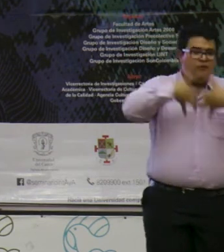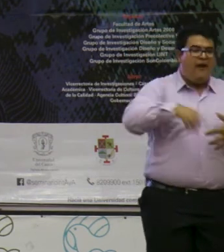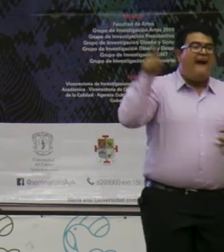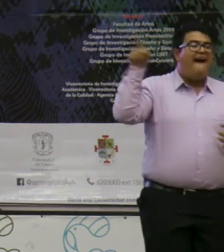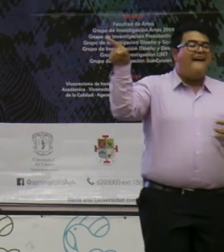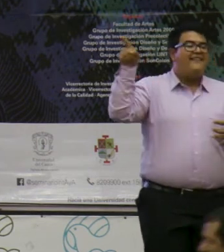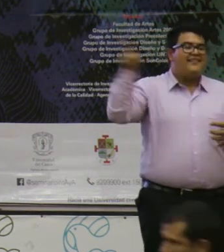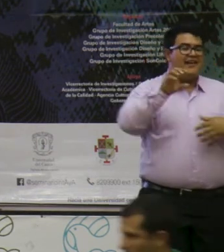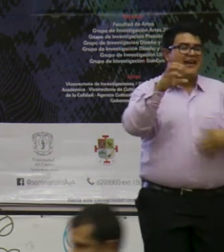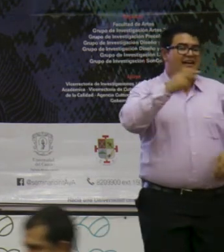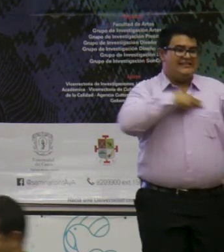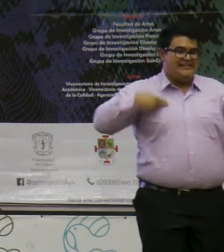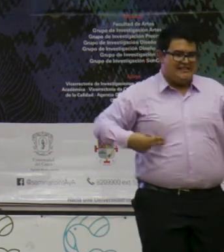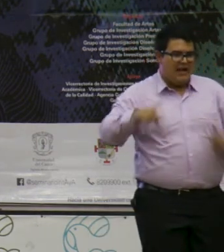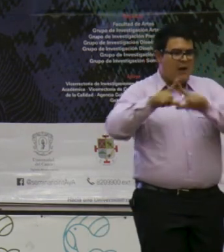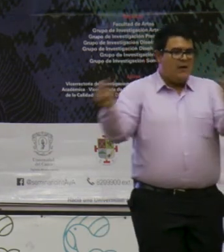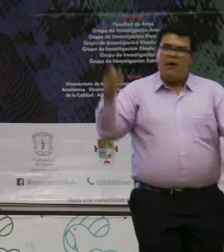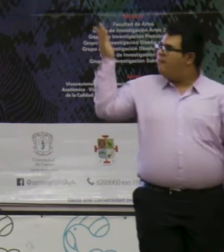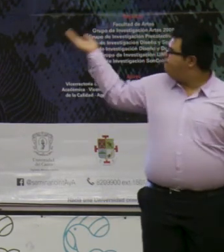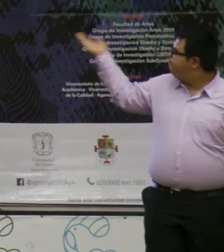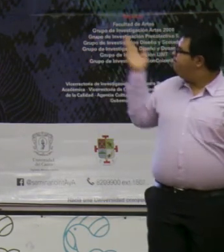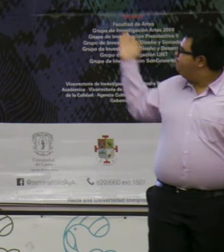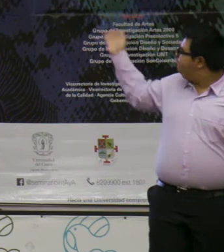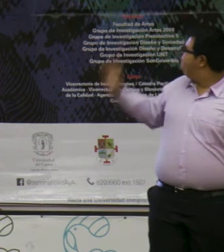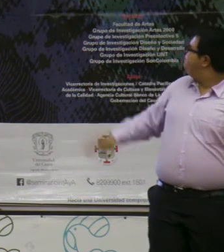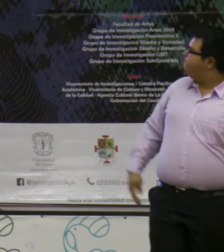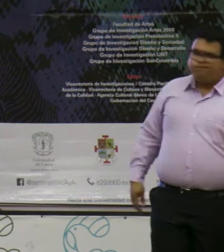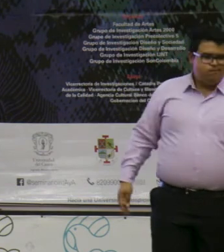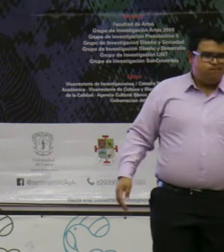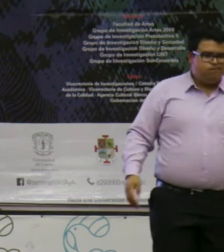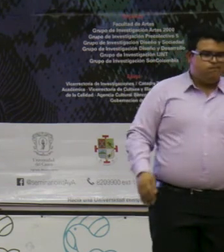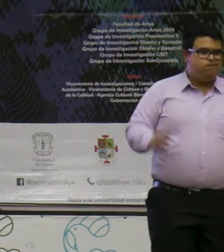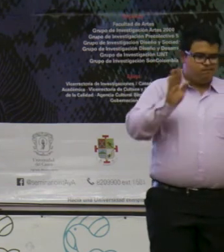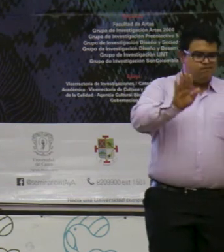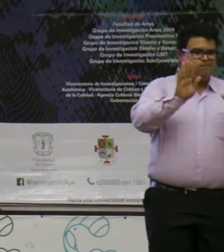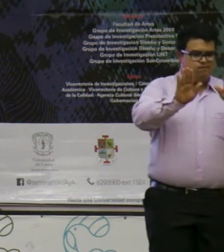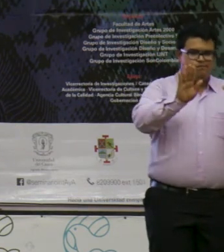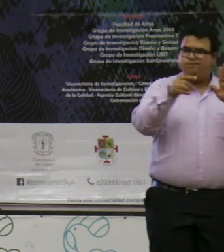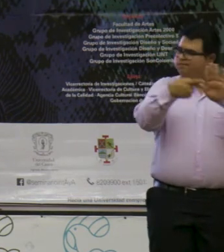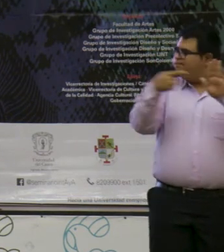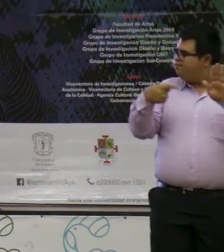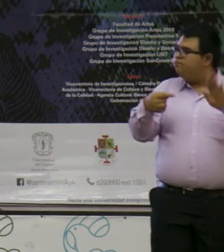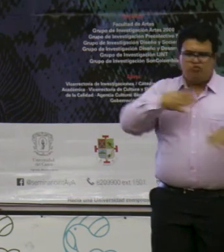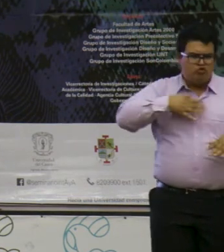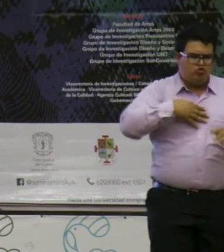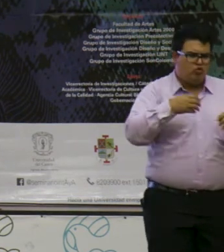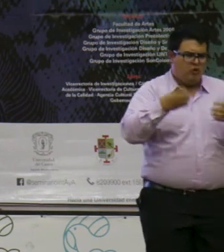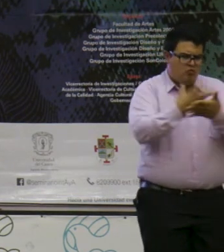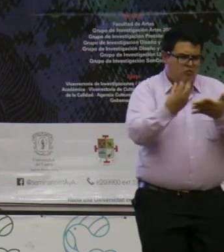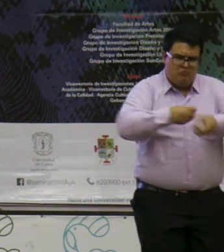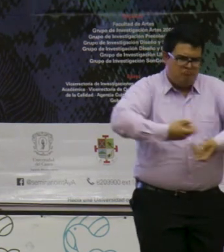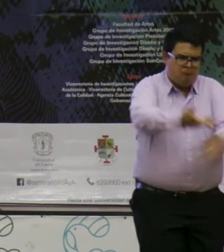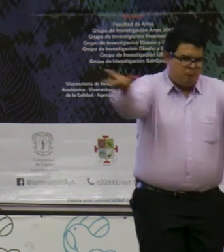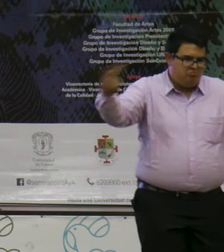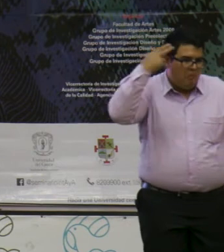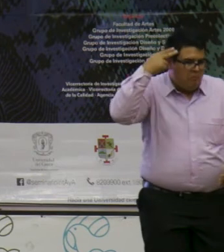cosa absolutamente preciosa, absolutamente preciosa. Y de esto hay, estos dos particulares, esta presentación la puedo compartir, está allí, quien quiera se la